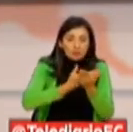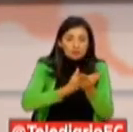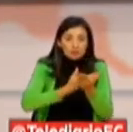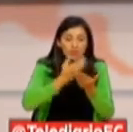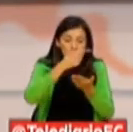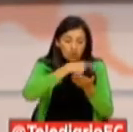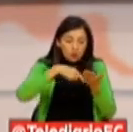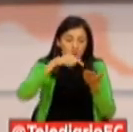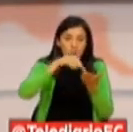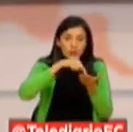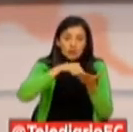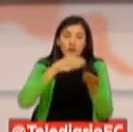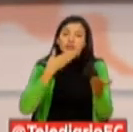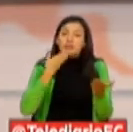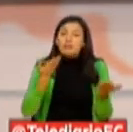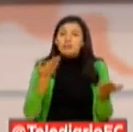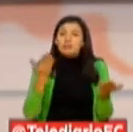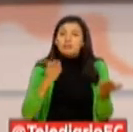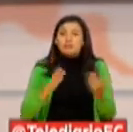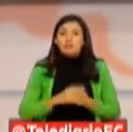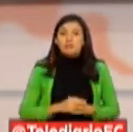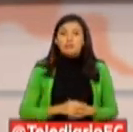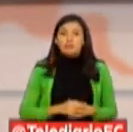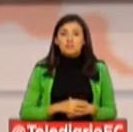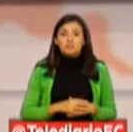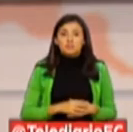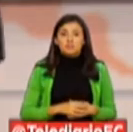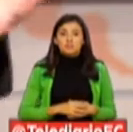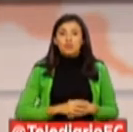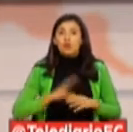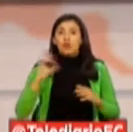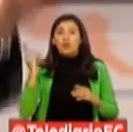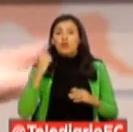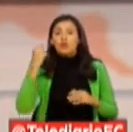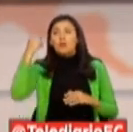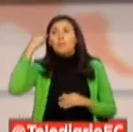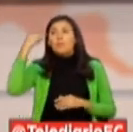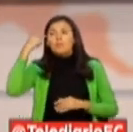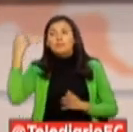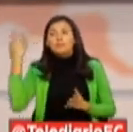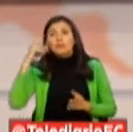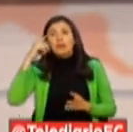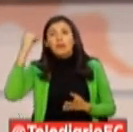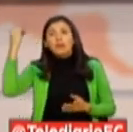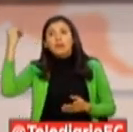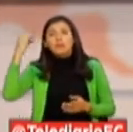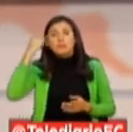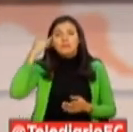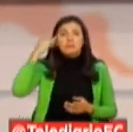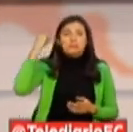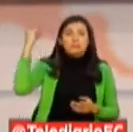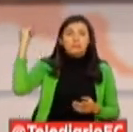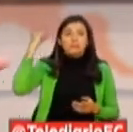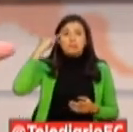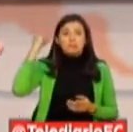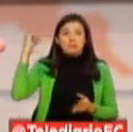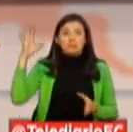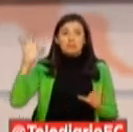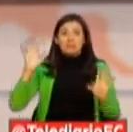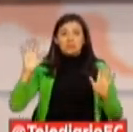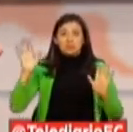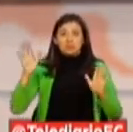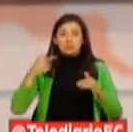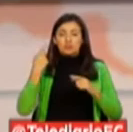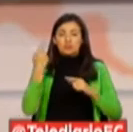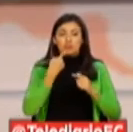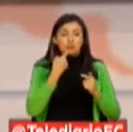de lo que somos, porque ese es el valor de la investigación. No crear cosas, no mitificar, sino decirlas